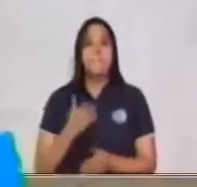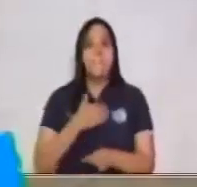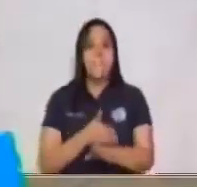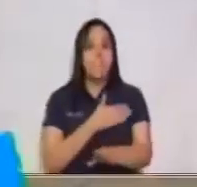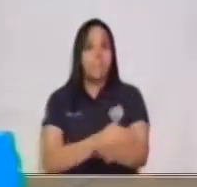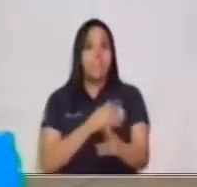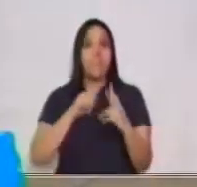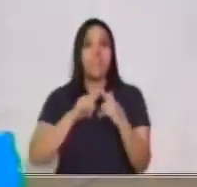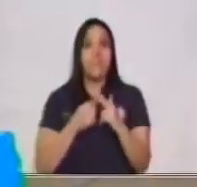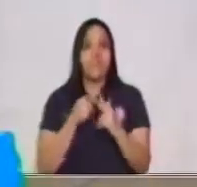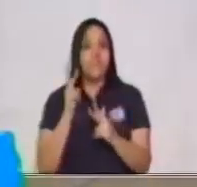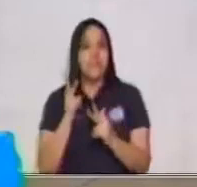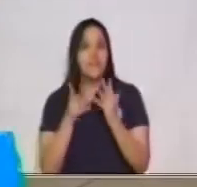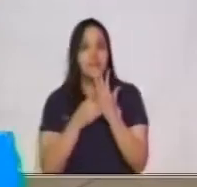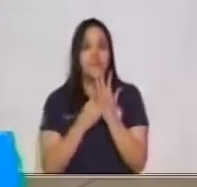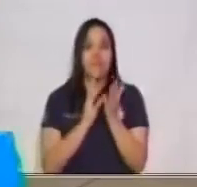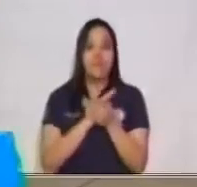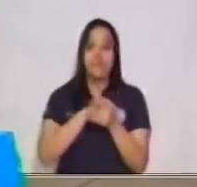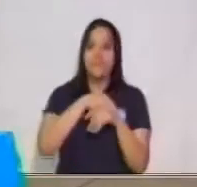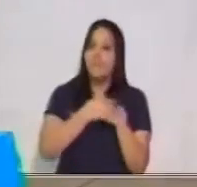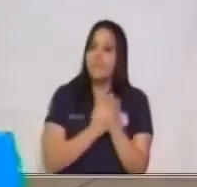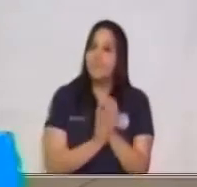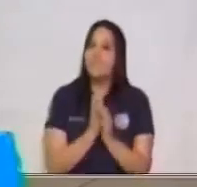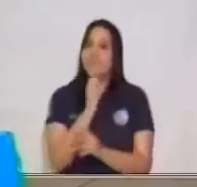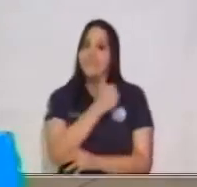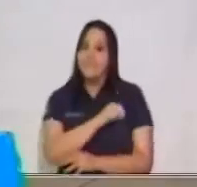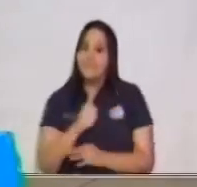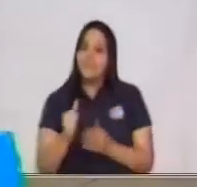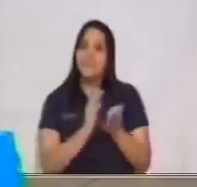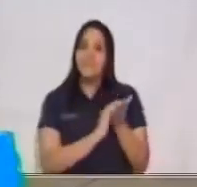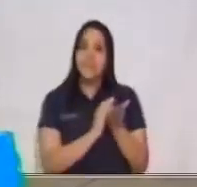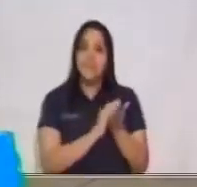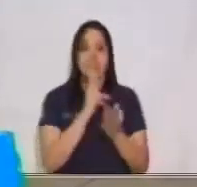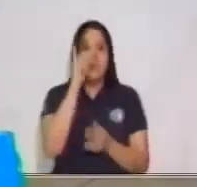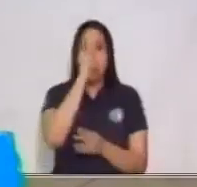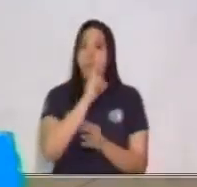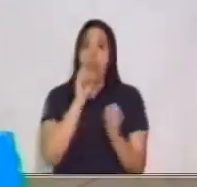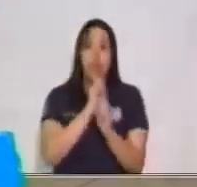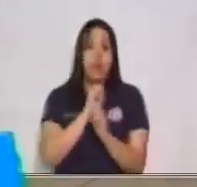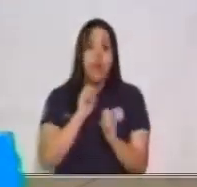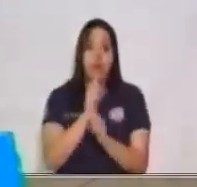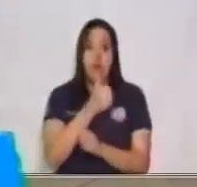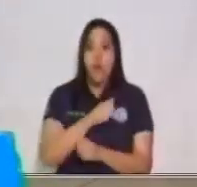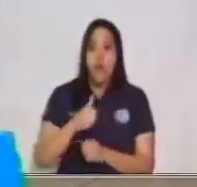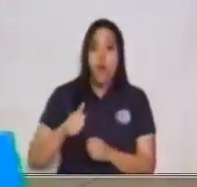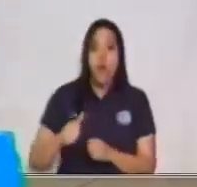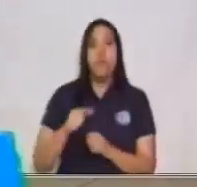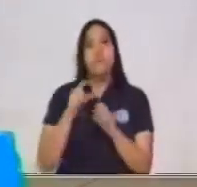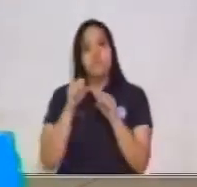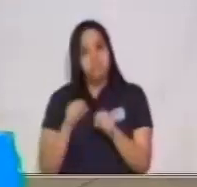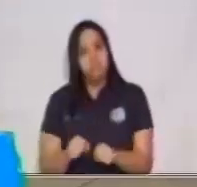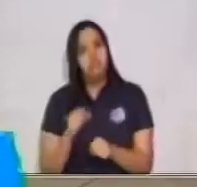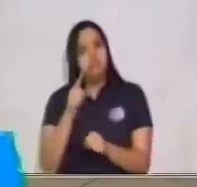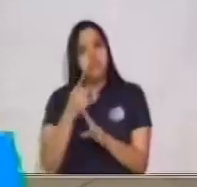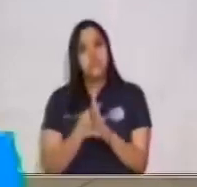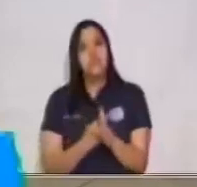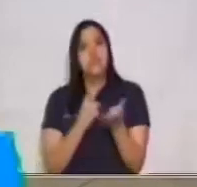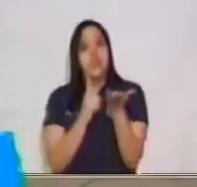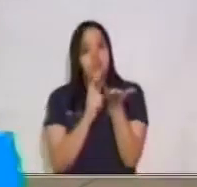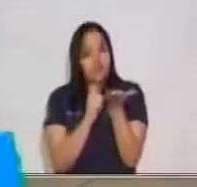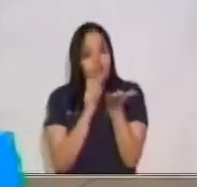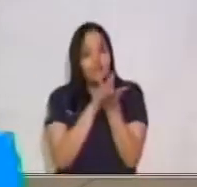te recomiendo que laves tus manos constantemente con agua y jabón. Y si no tienes agua y jabón de manera inmediata, que puedas